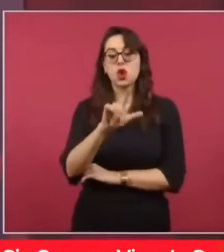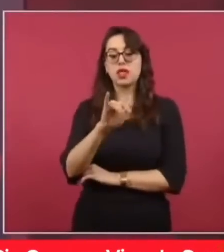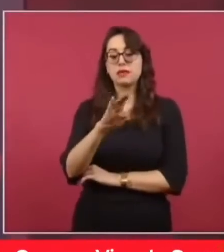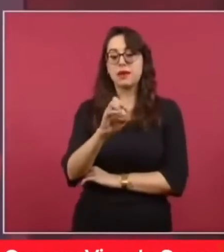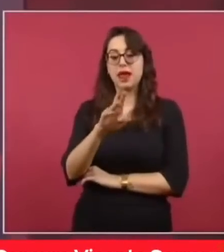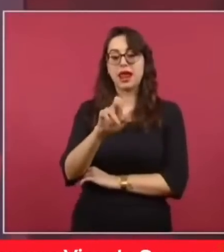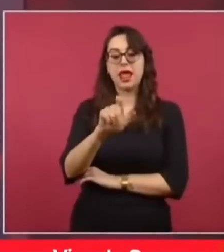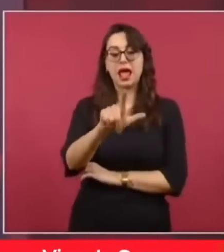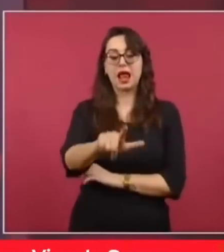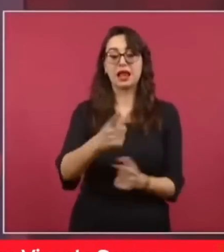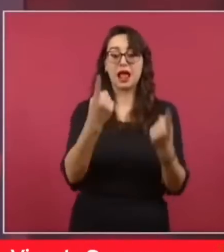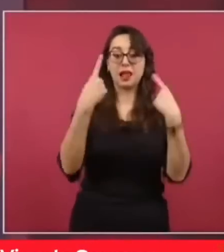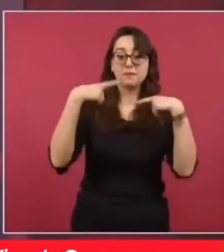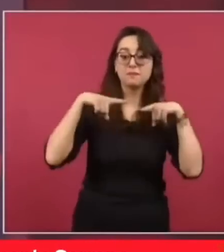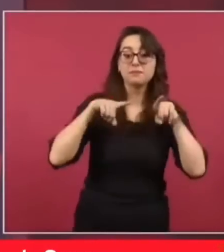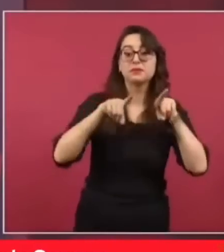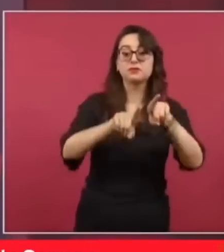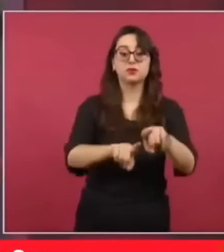saquear